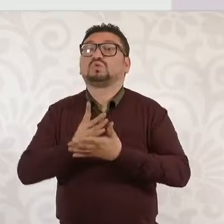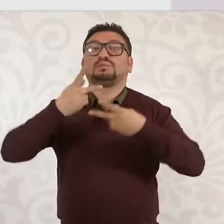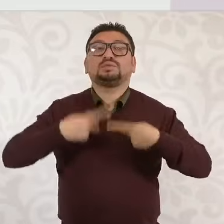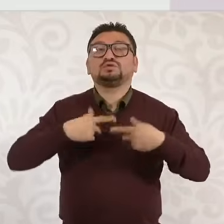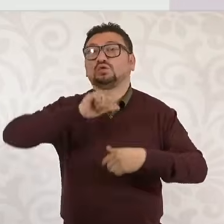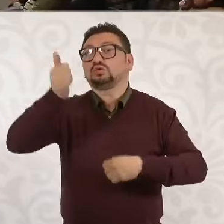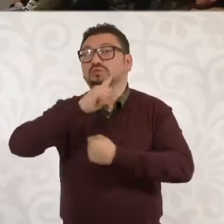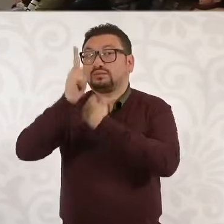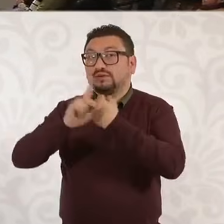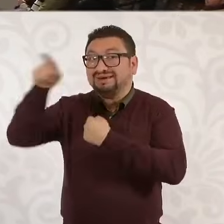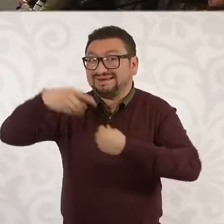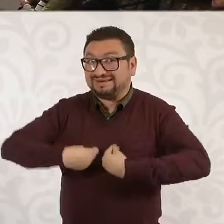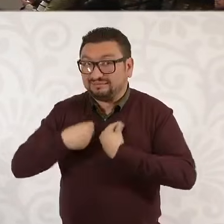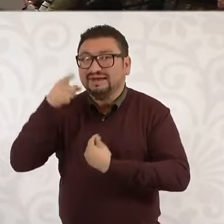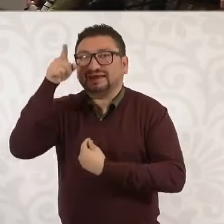exterior.